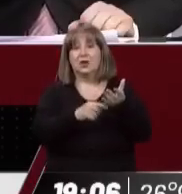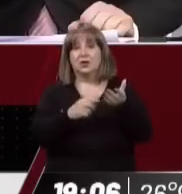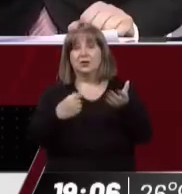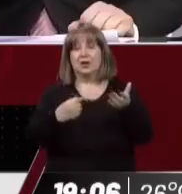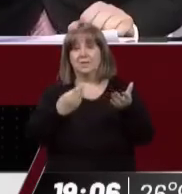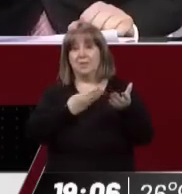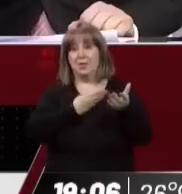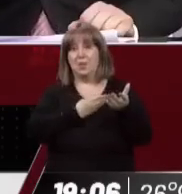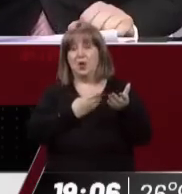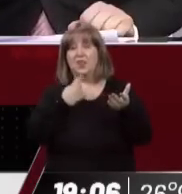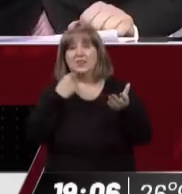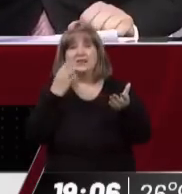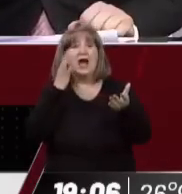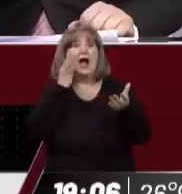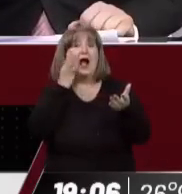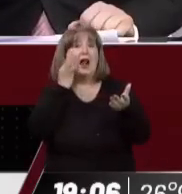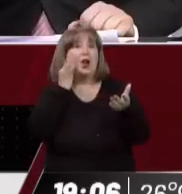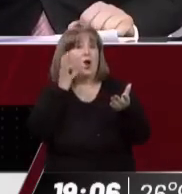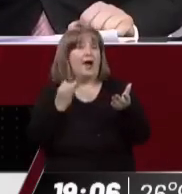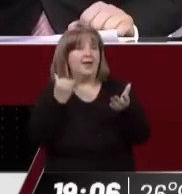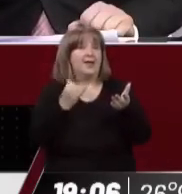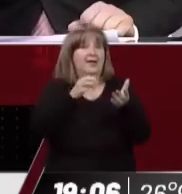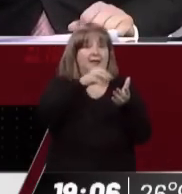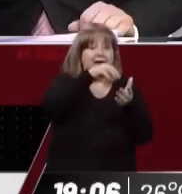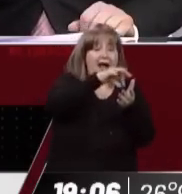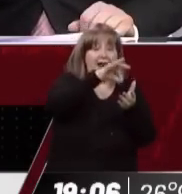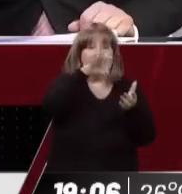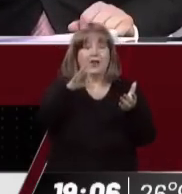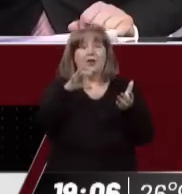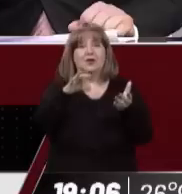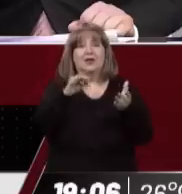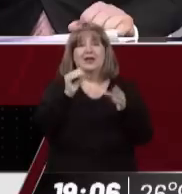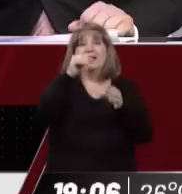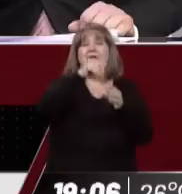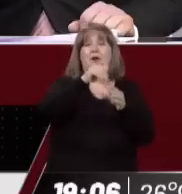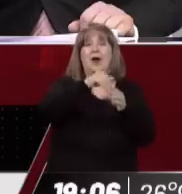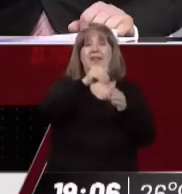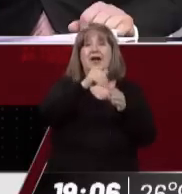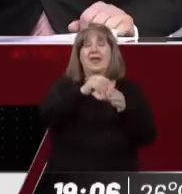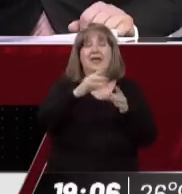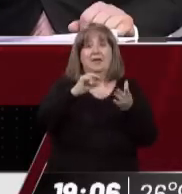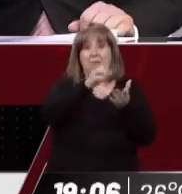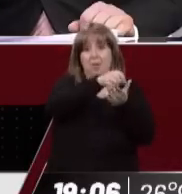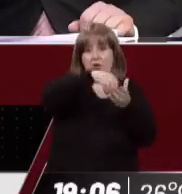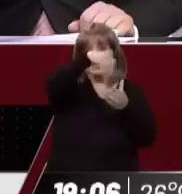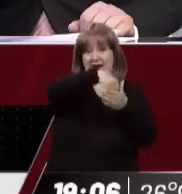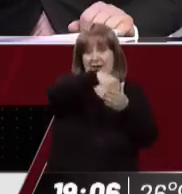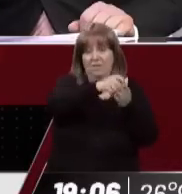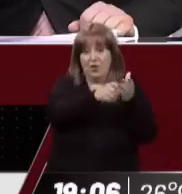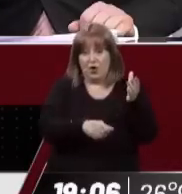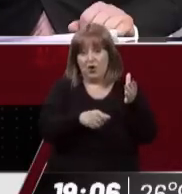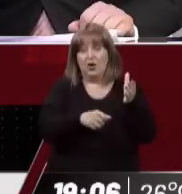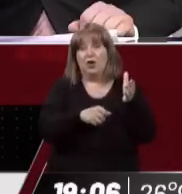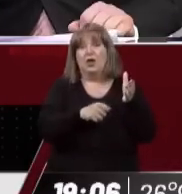es que se puede rescatar parte de esa información como por ejemplo la que estaba guardada dentro del dispositivo y en algunas